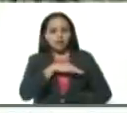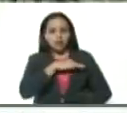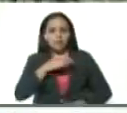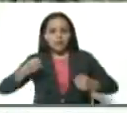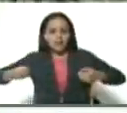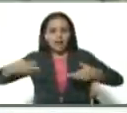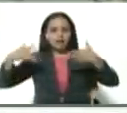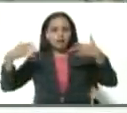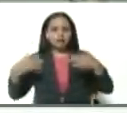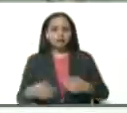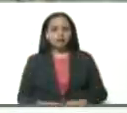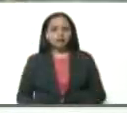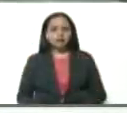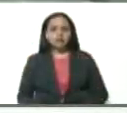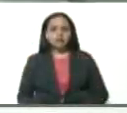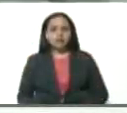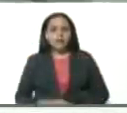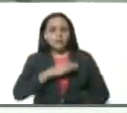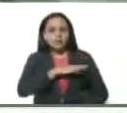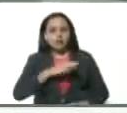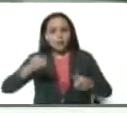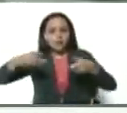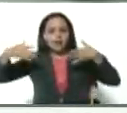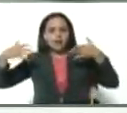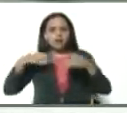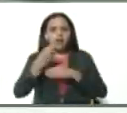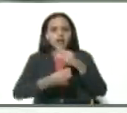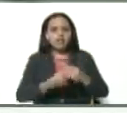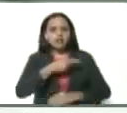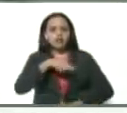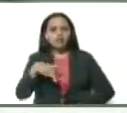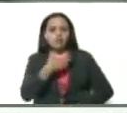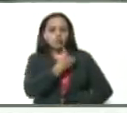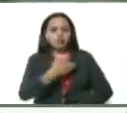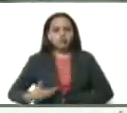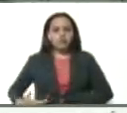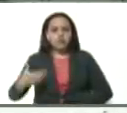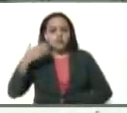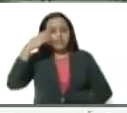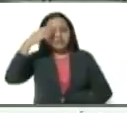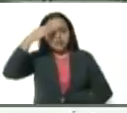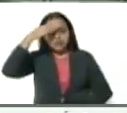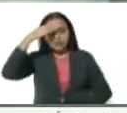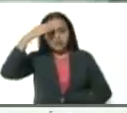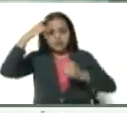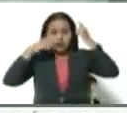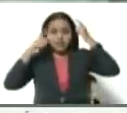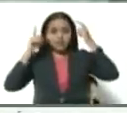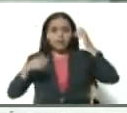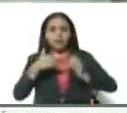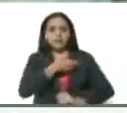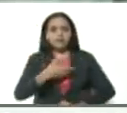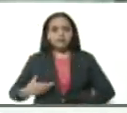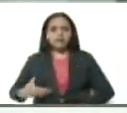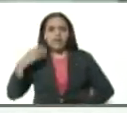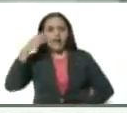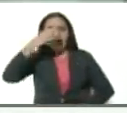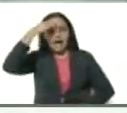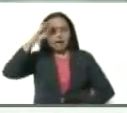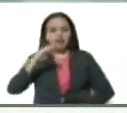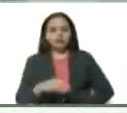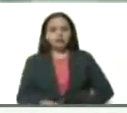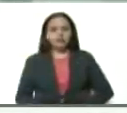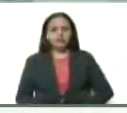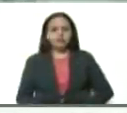Milagro. Misión Milagro, creada por nuestro comandante Hugo Chávez y el comandante Fidel Castro Ruz. Para